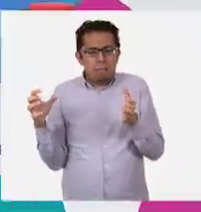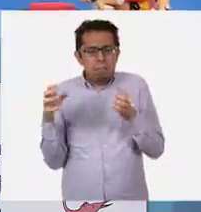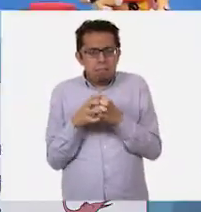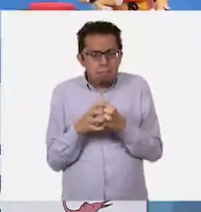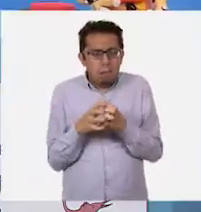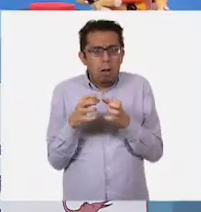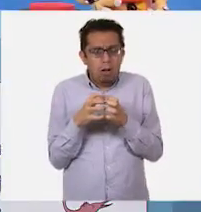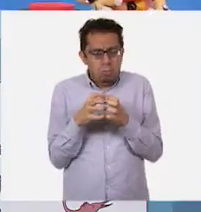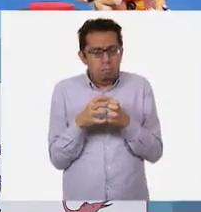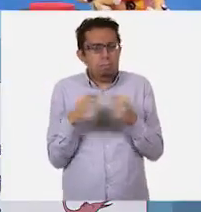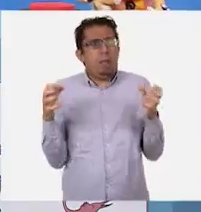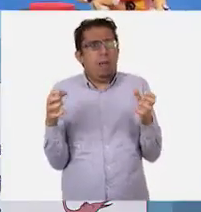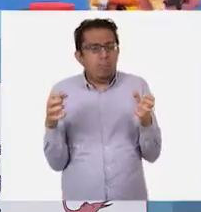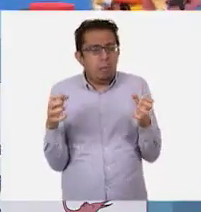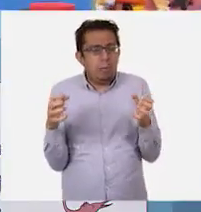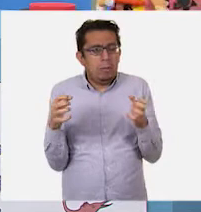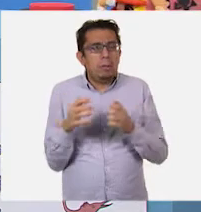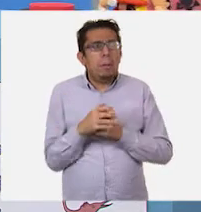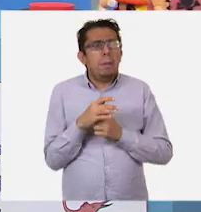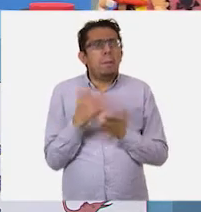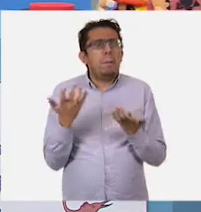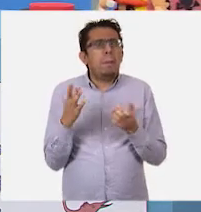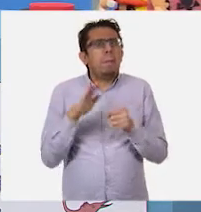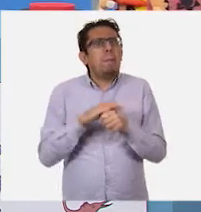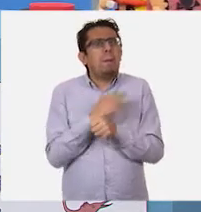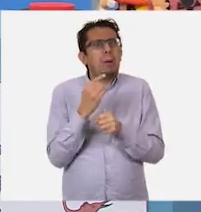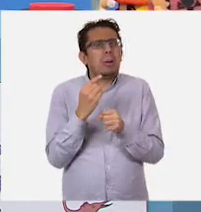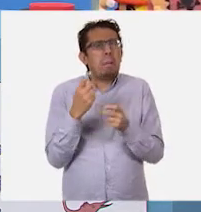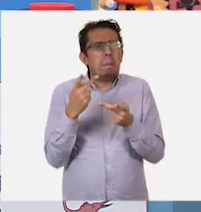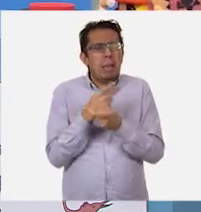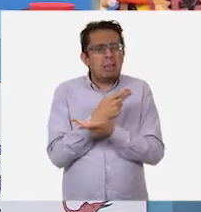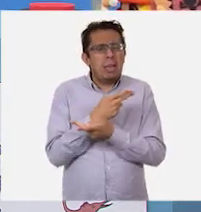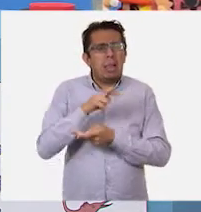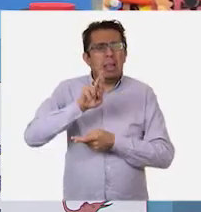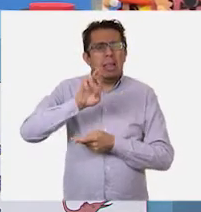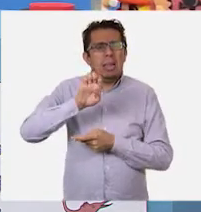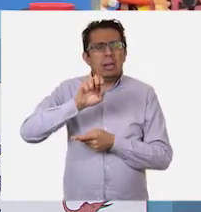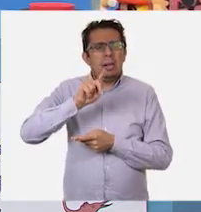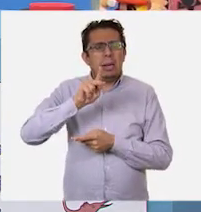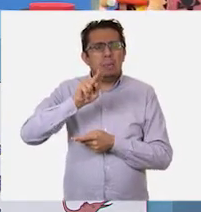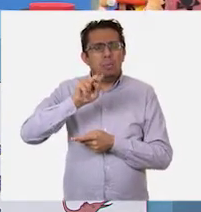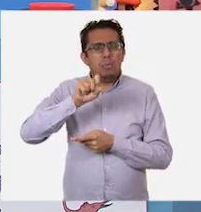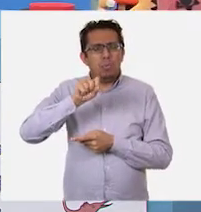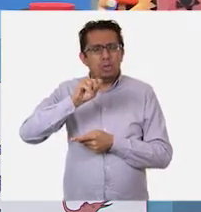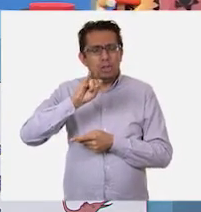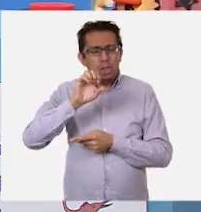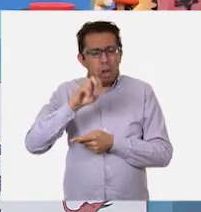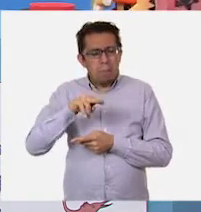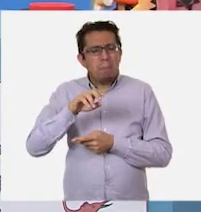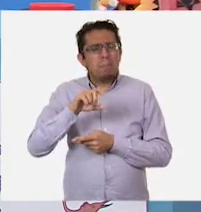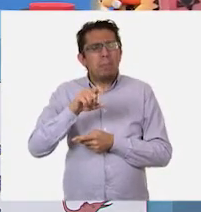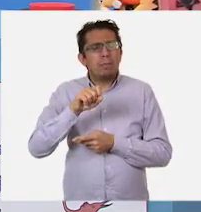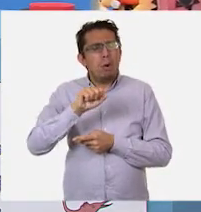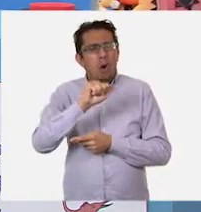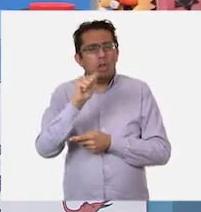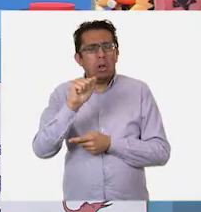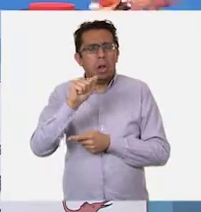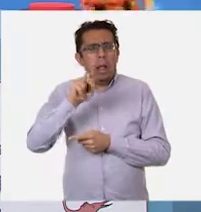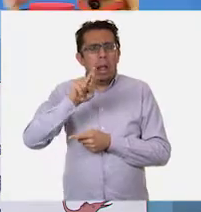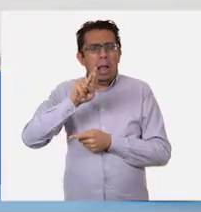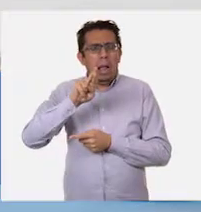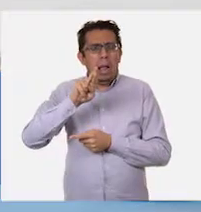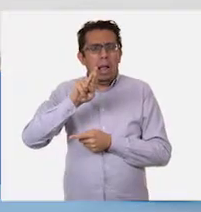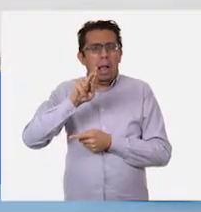pregunta es, ¿por qué suceden los fenómenos de la repulsión y la atracción